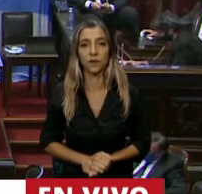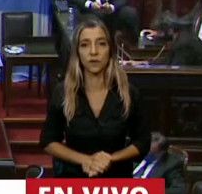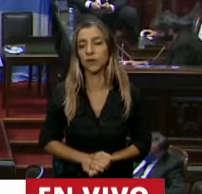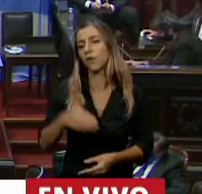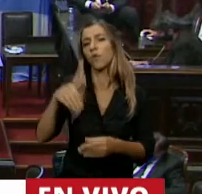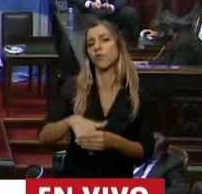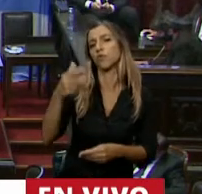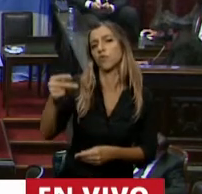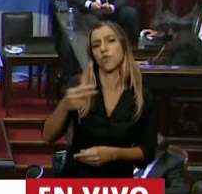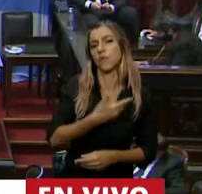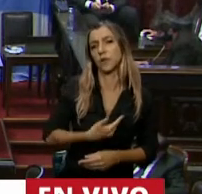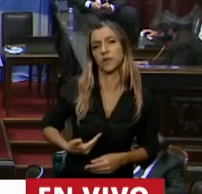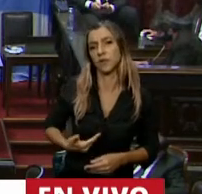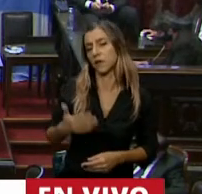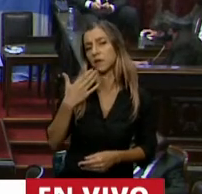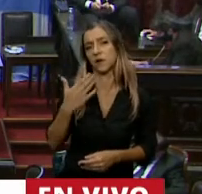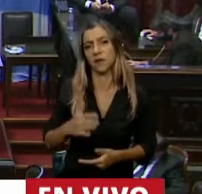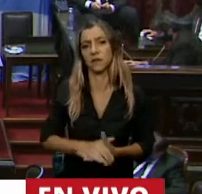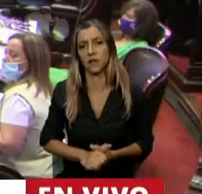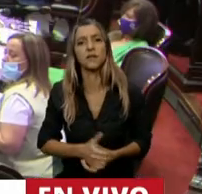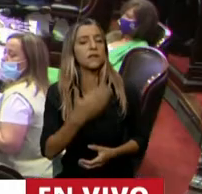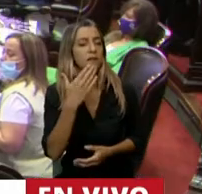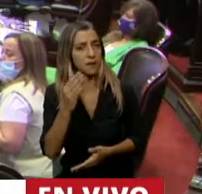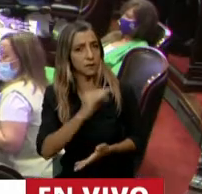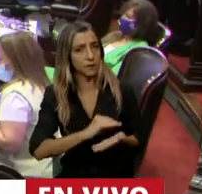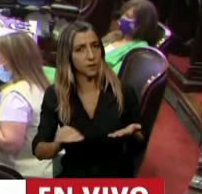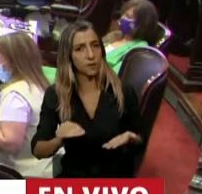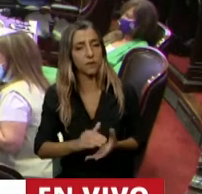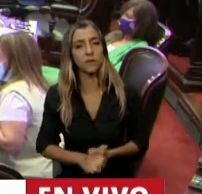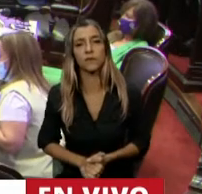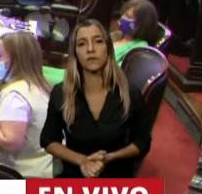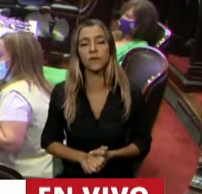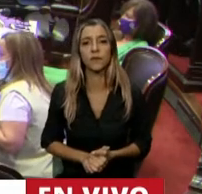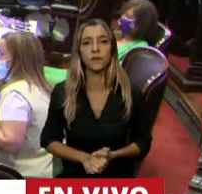Negativo, presidente. Gracias. Gracias, diputada.